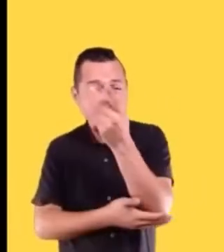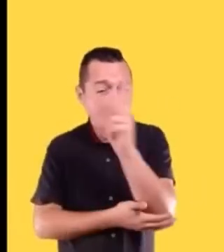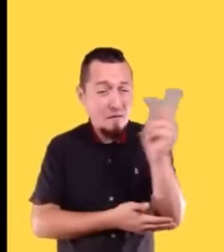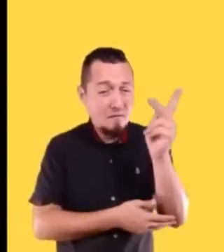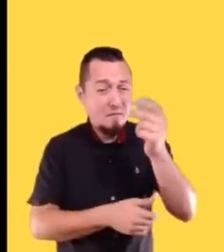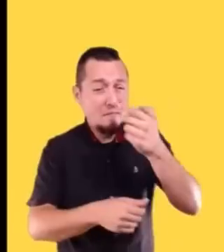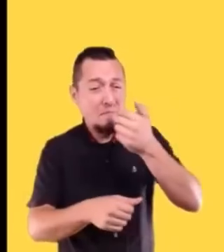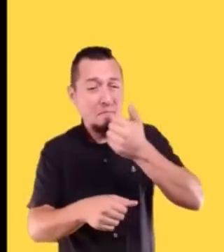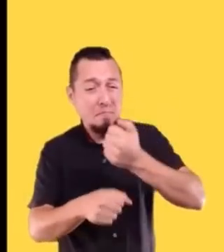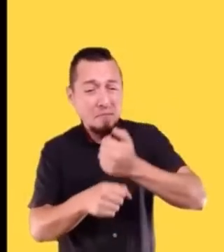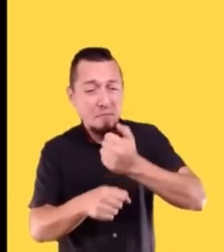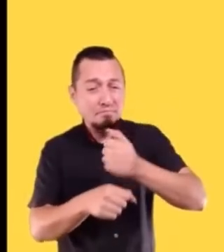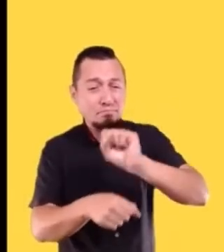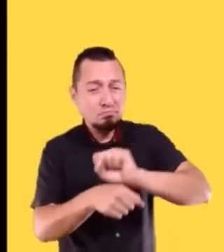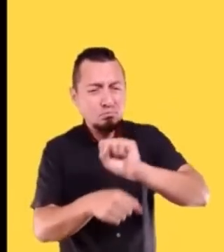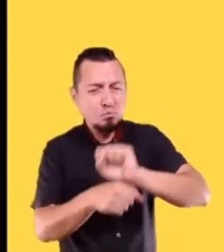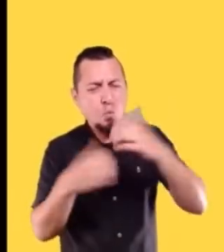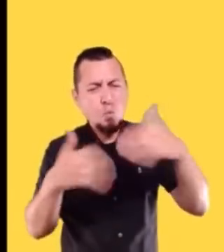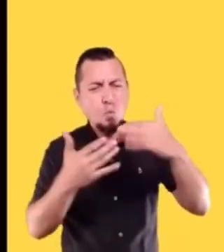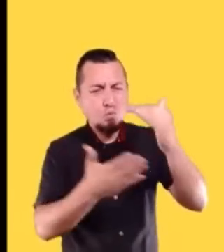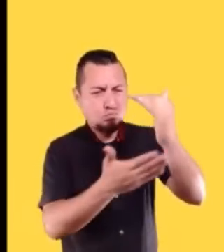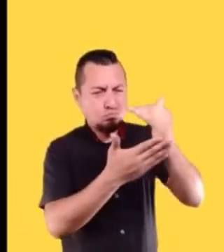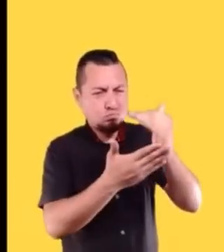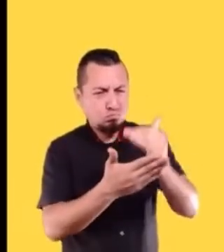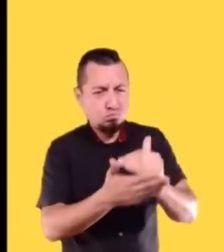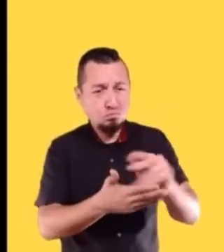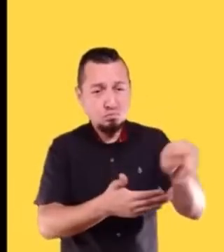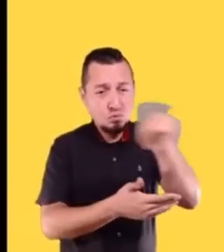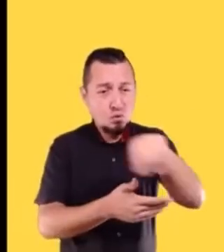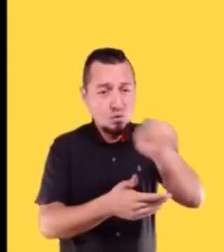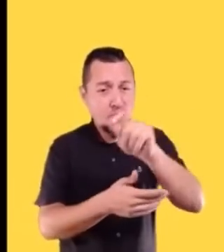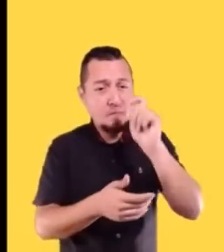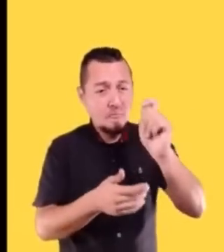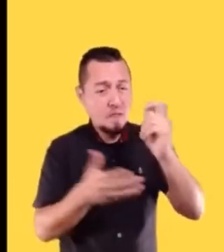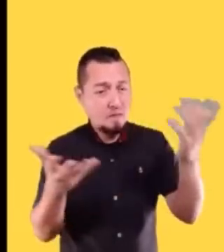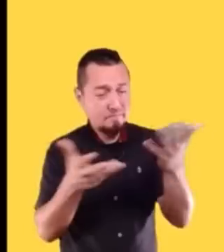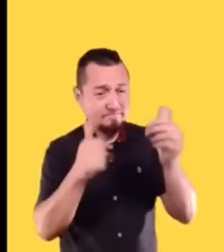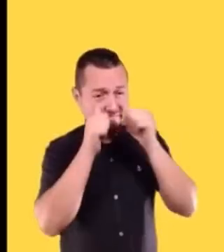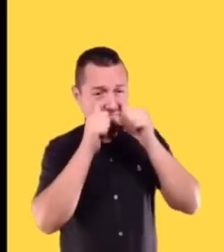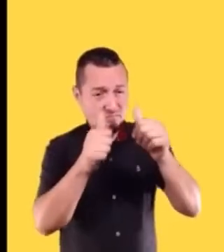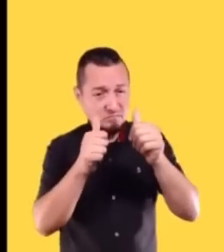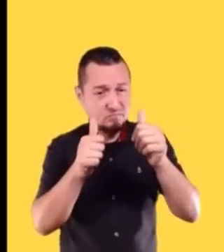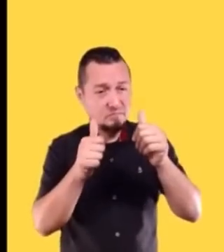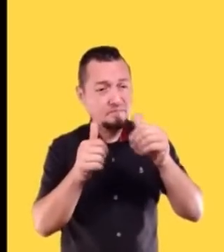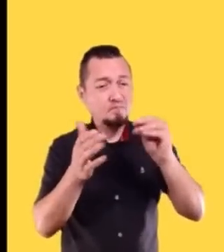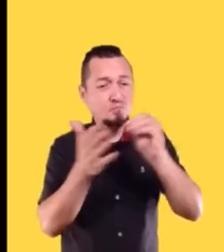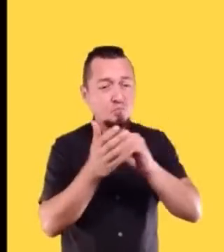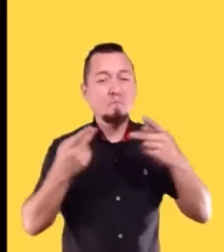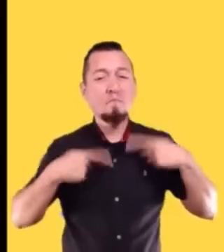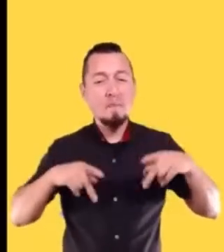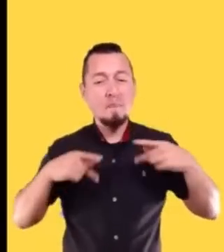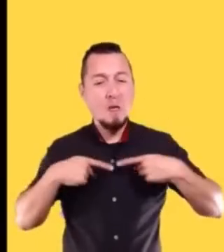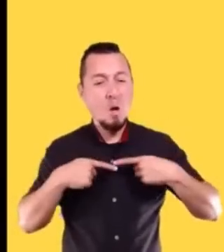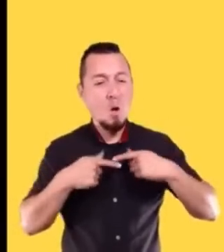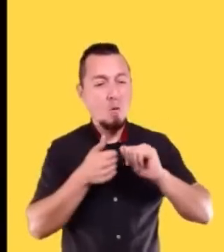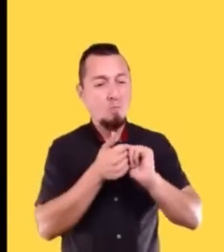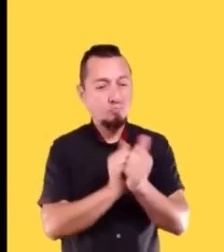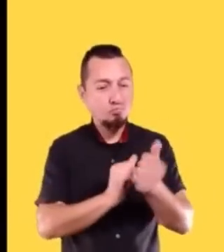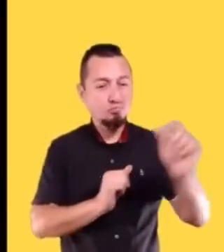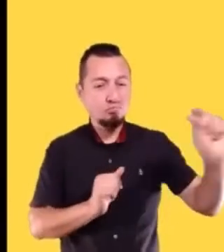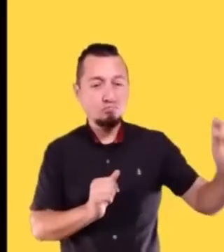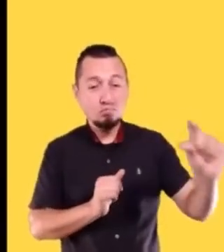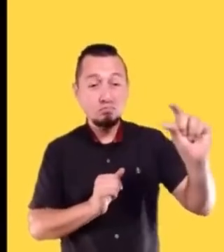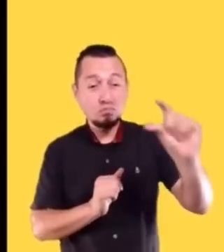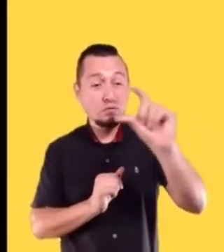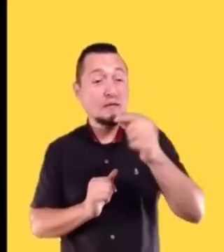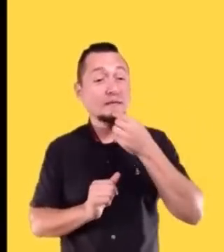versiones para escolar, para primaria, para secundaria. Hemos generado desde hace tiempo personajes que es muy curioso, van evolucionando. La misma niña que ustedes ven